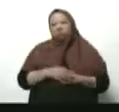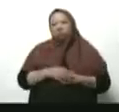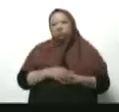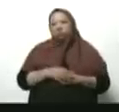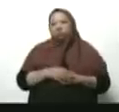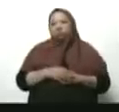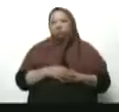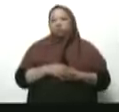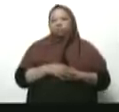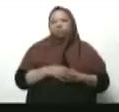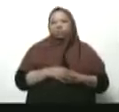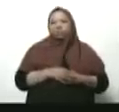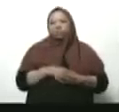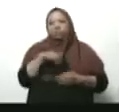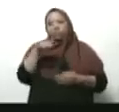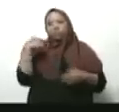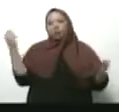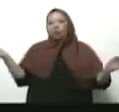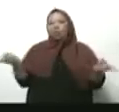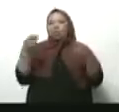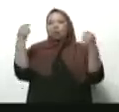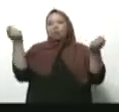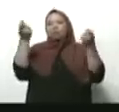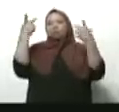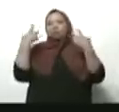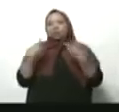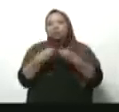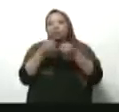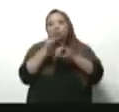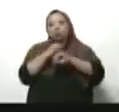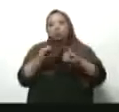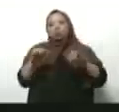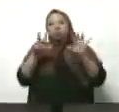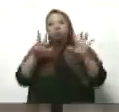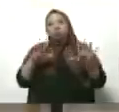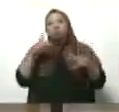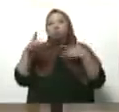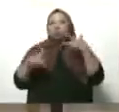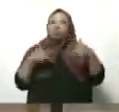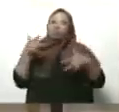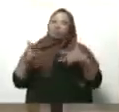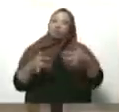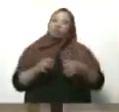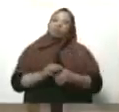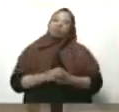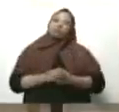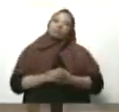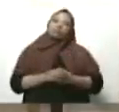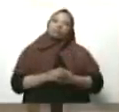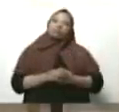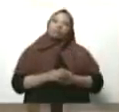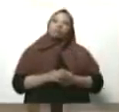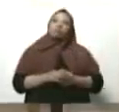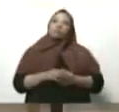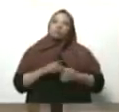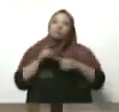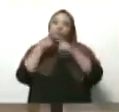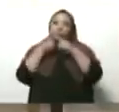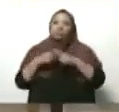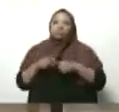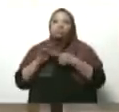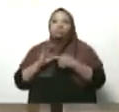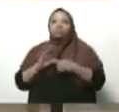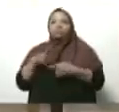que esta campaña ha contado hasta la fecha con ocho actividades un balance que quiero demostrar aquí